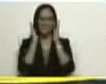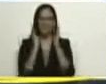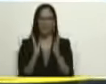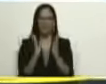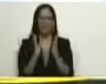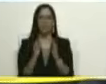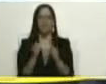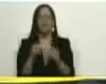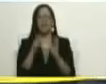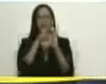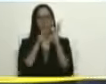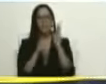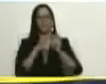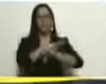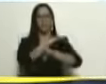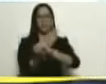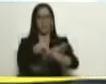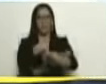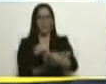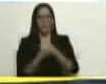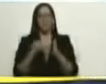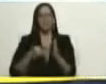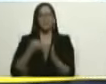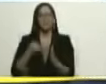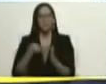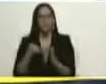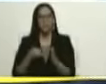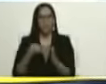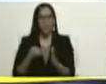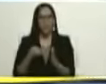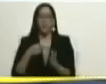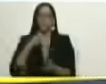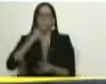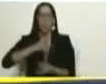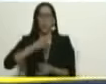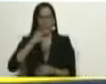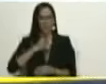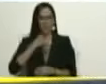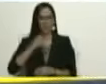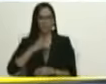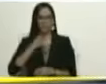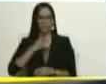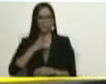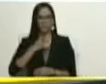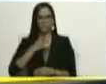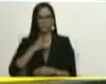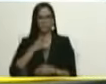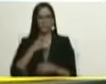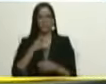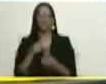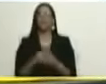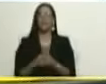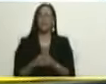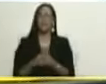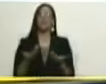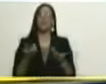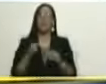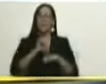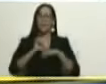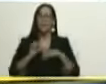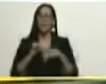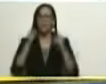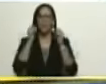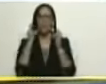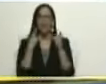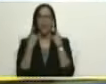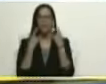agenda de fortalecimiento institucional, político y operacional, con capacidad de acción sobre los